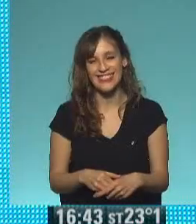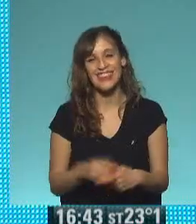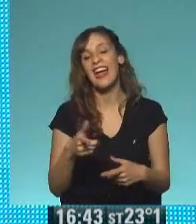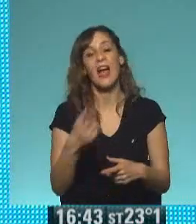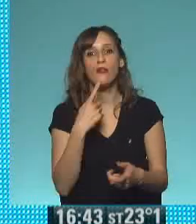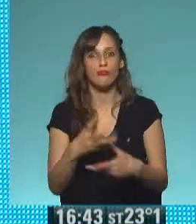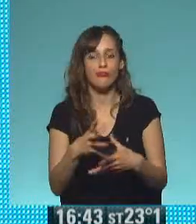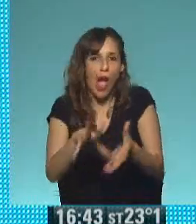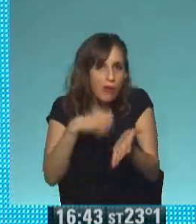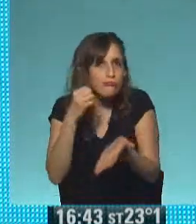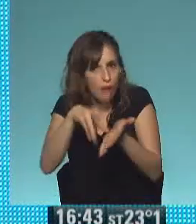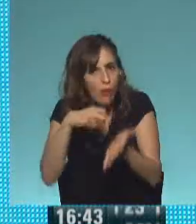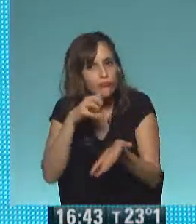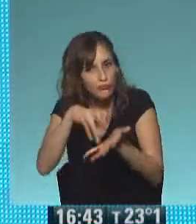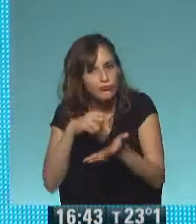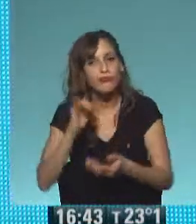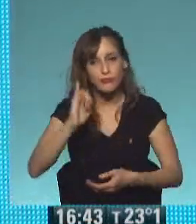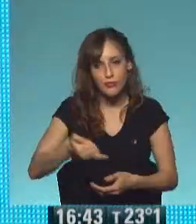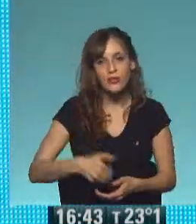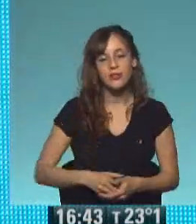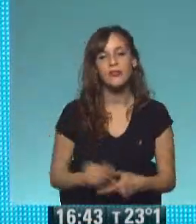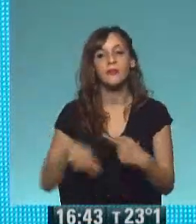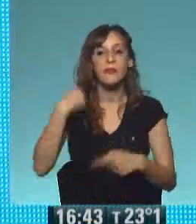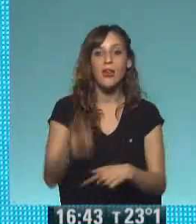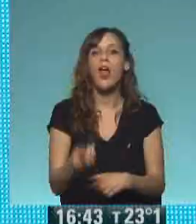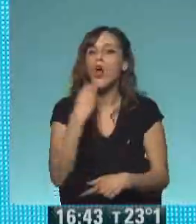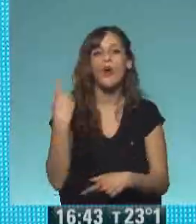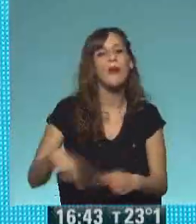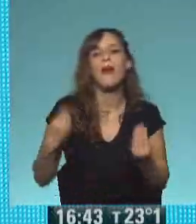hasta acabar las casas